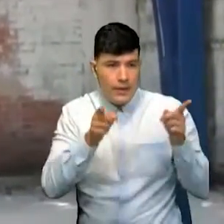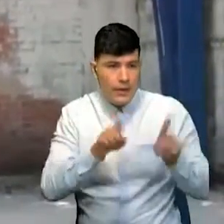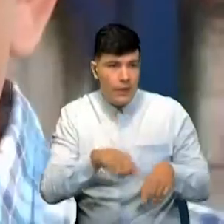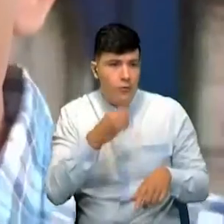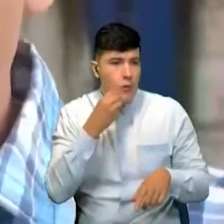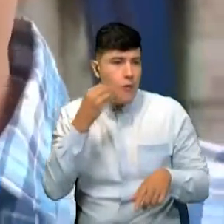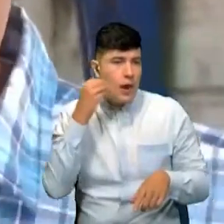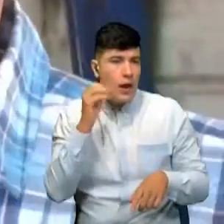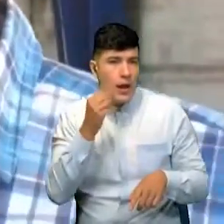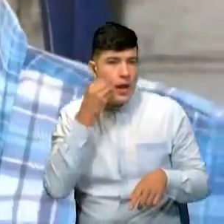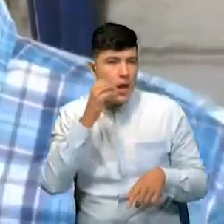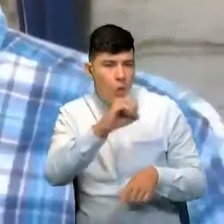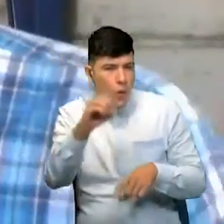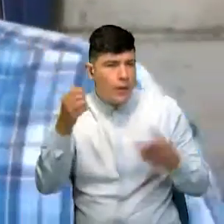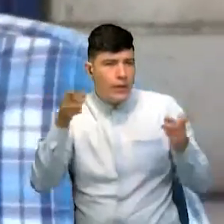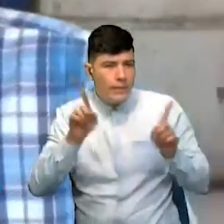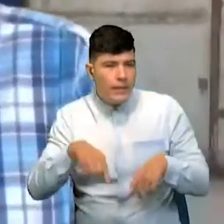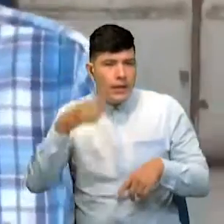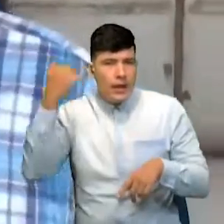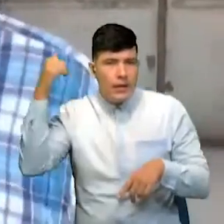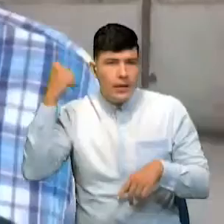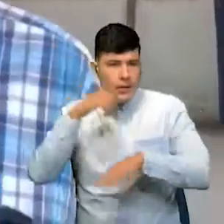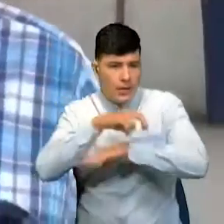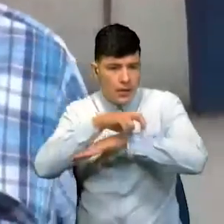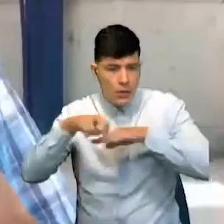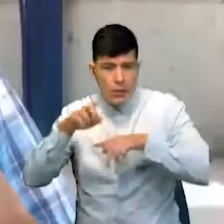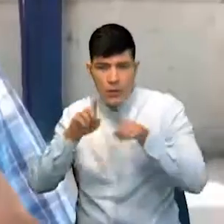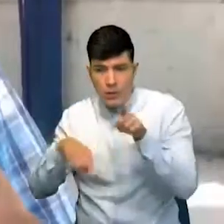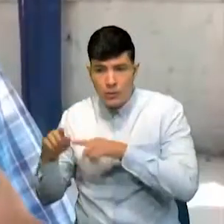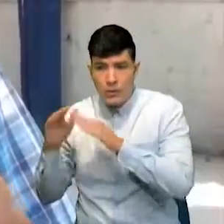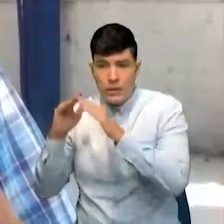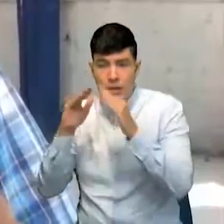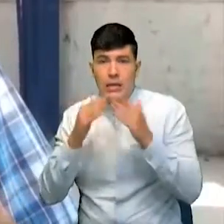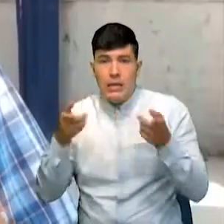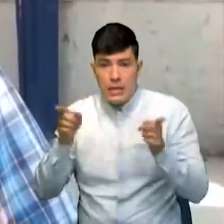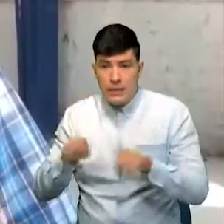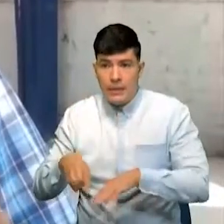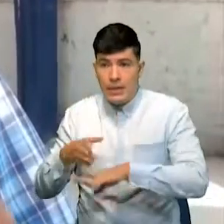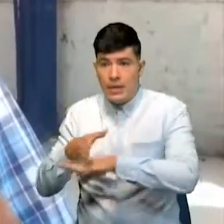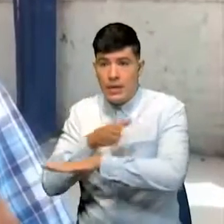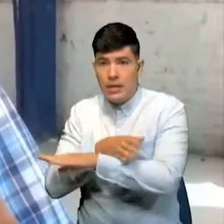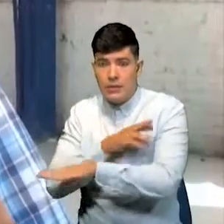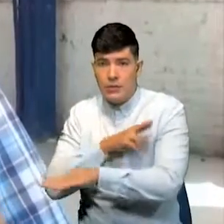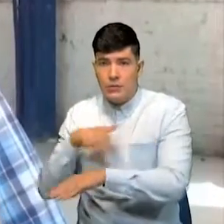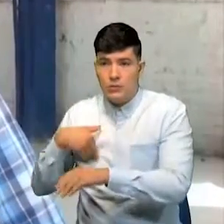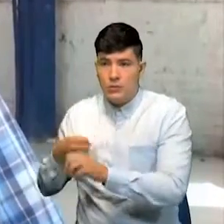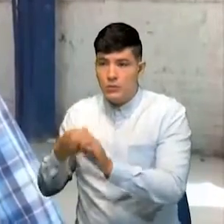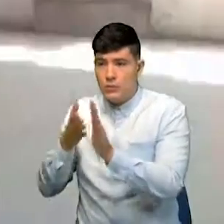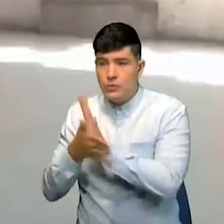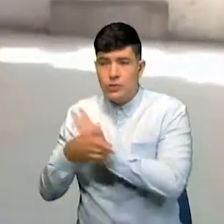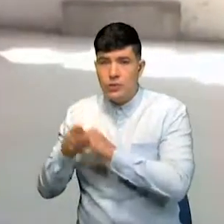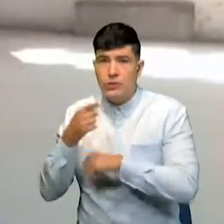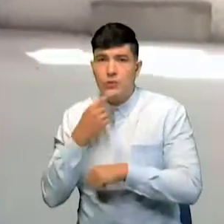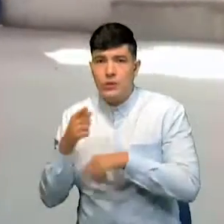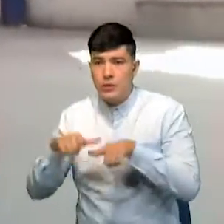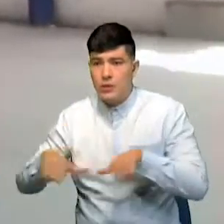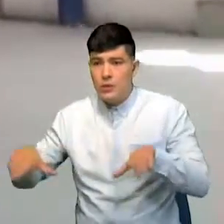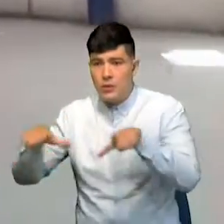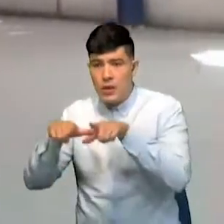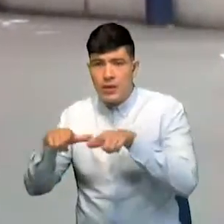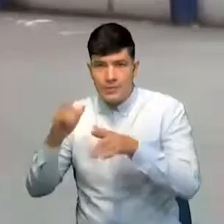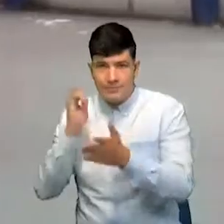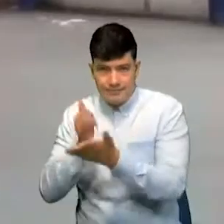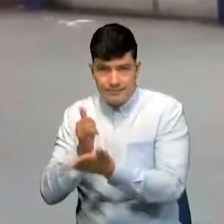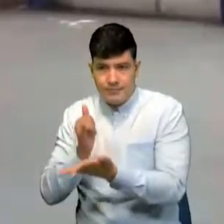terminarán habido varios hurtos en algunas viviendas y como lo comentamos en el salón comunal según voceros